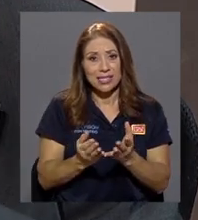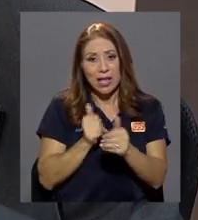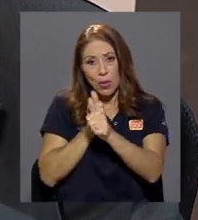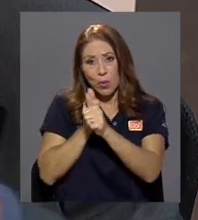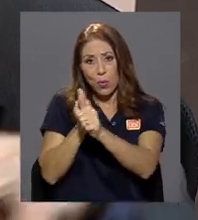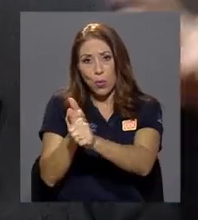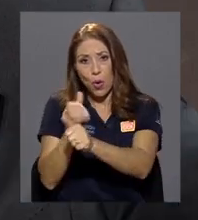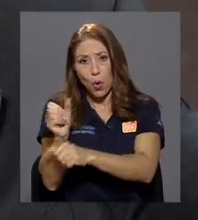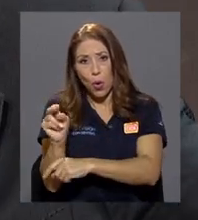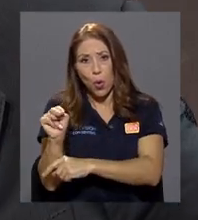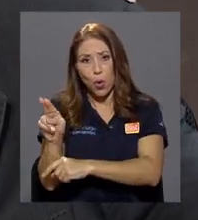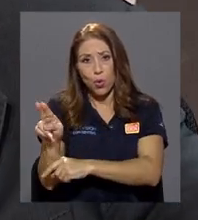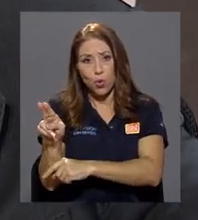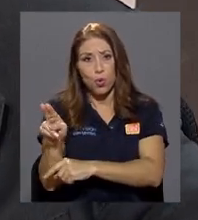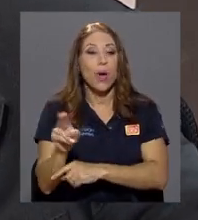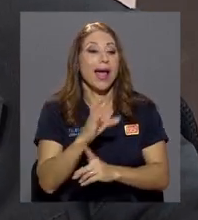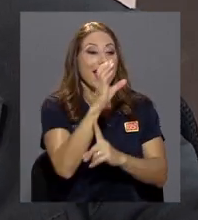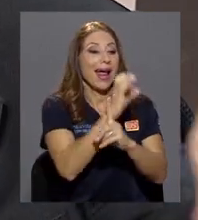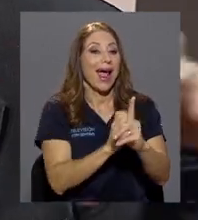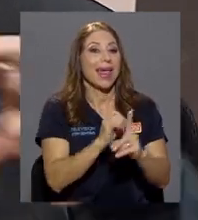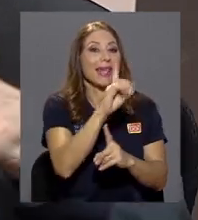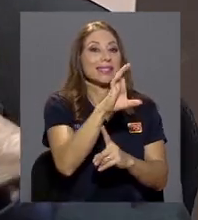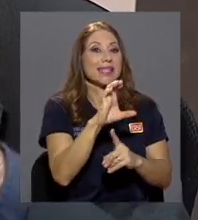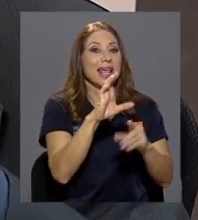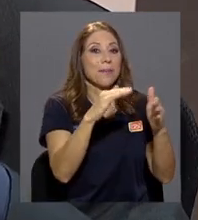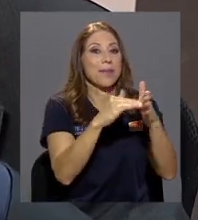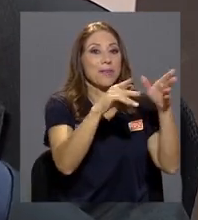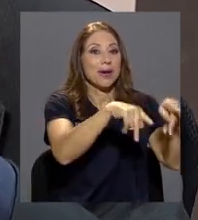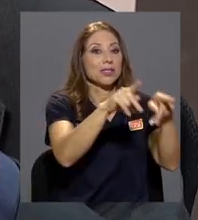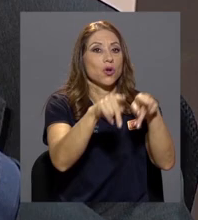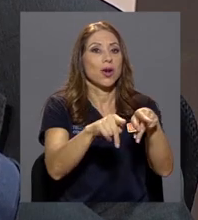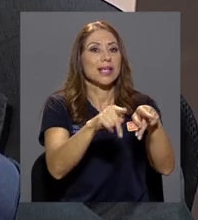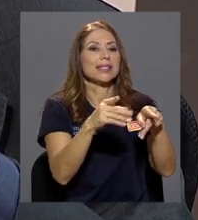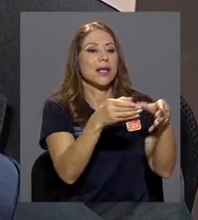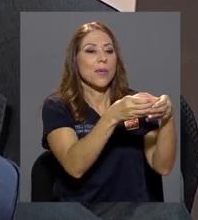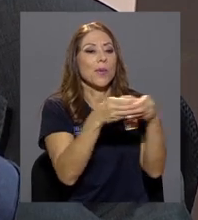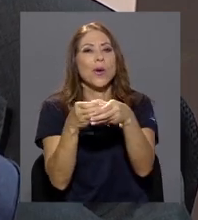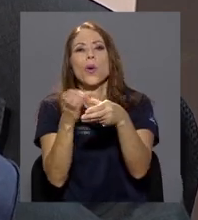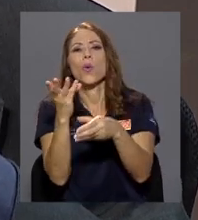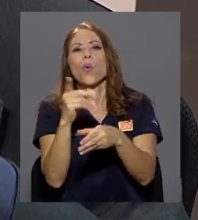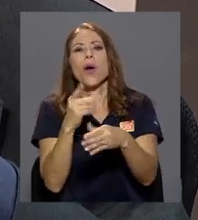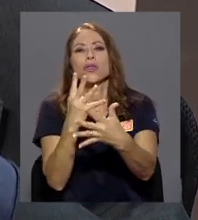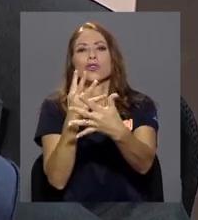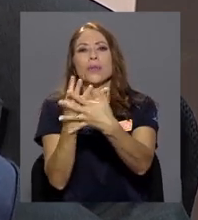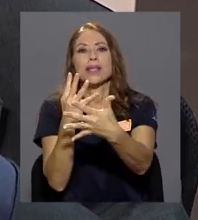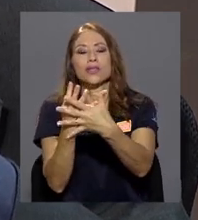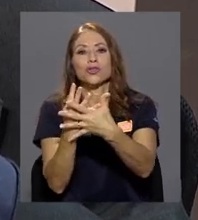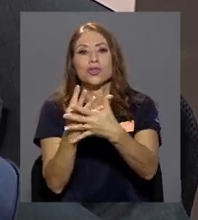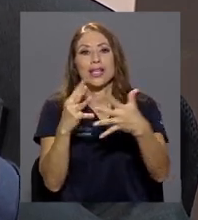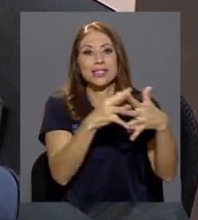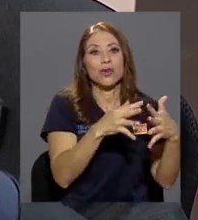de naciones unidas en tantos presos por cada 100 eeuu tiene aproximadamente 800 por cada 100.000 habitantes